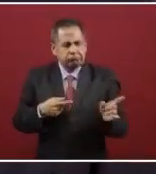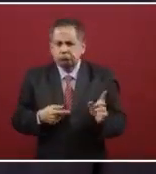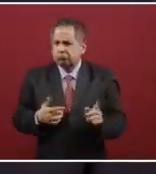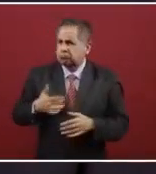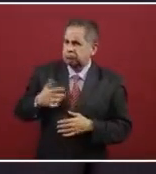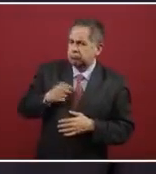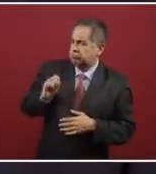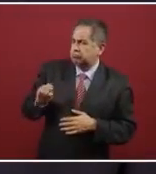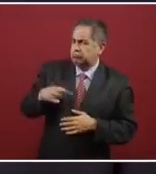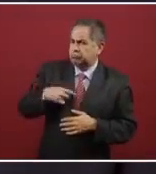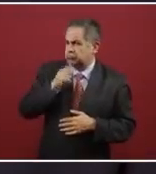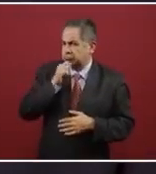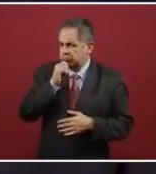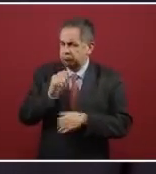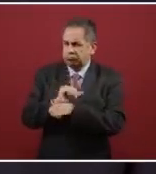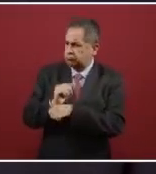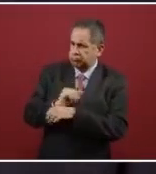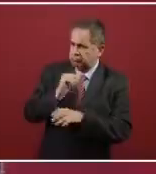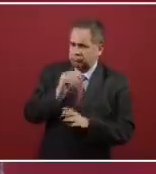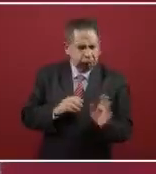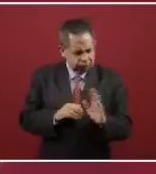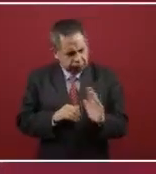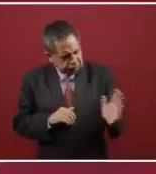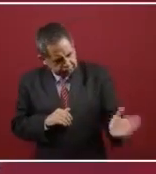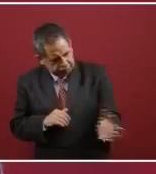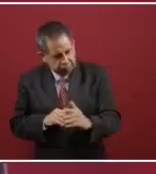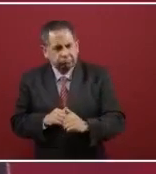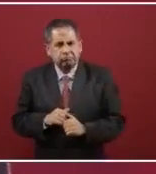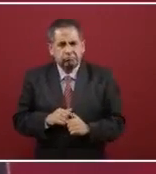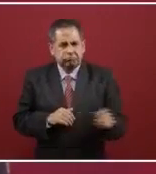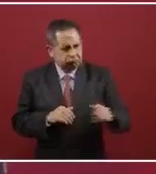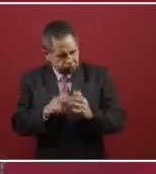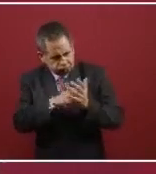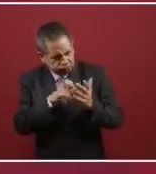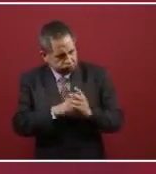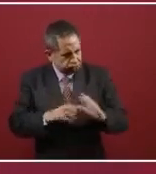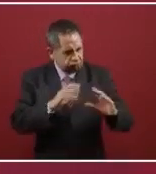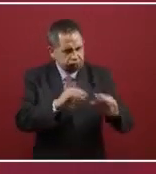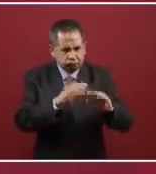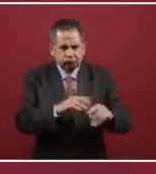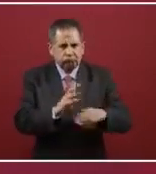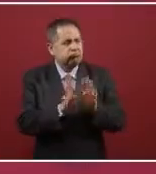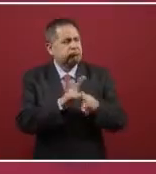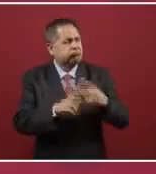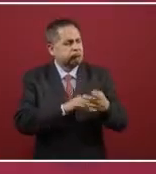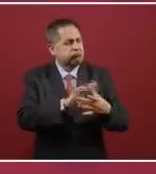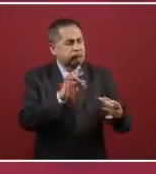Dijo: sí, pero yo no soy actor. No, no, nosotros te vamos a decir